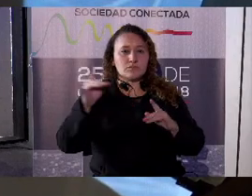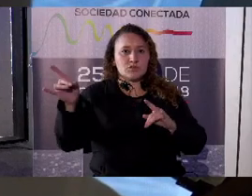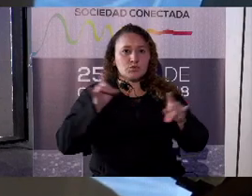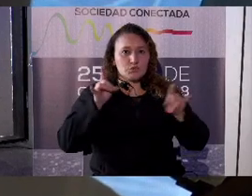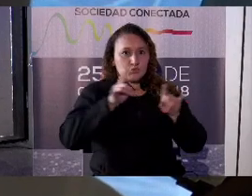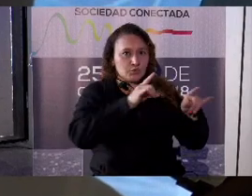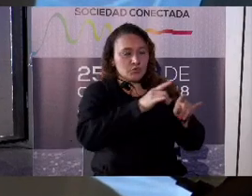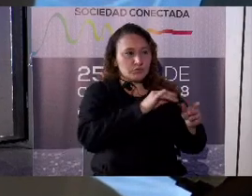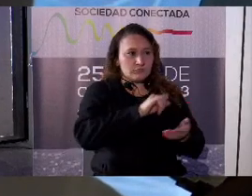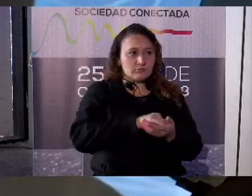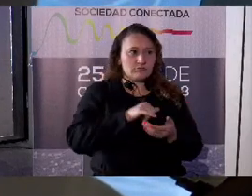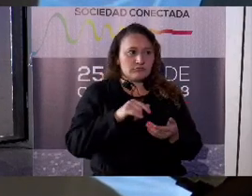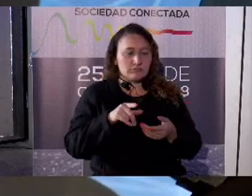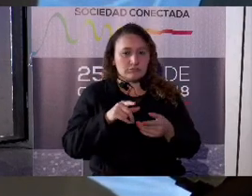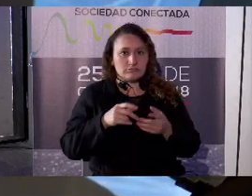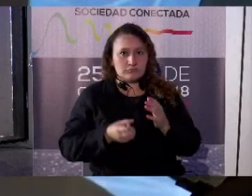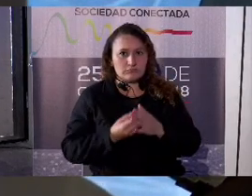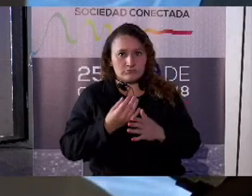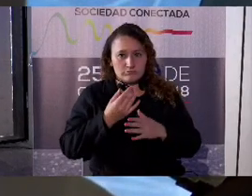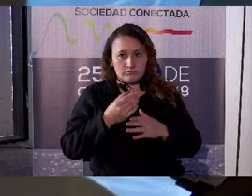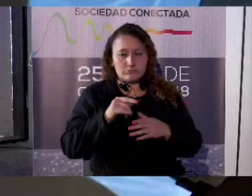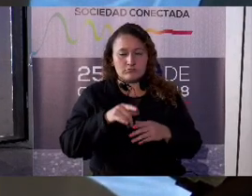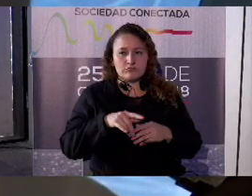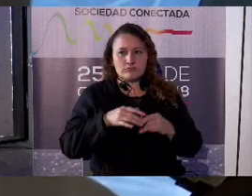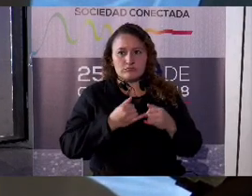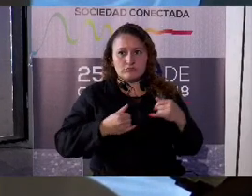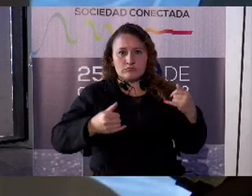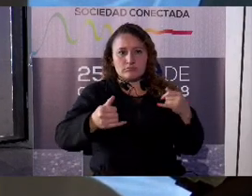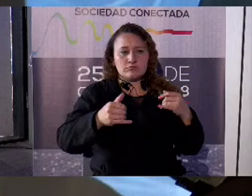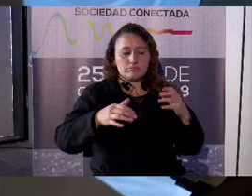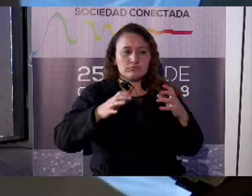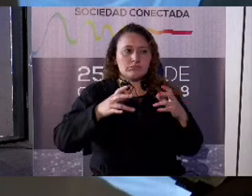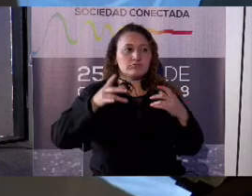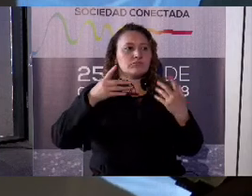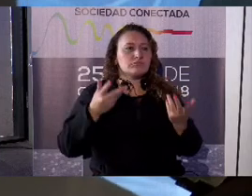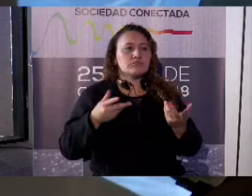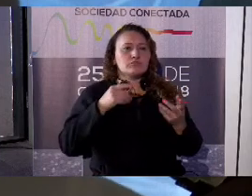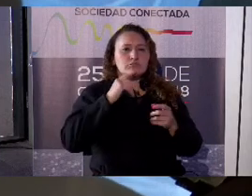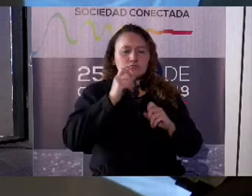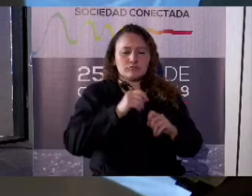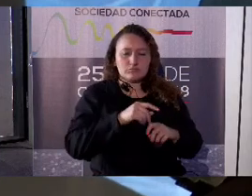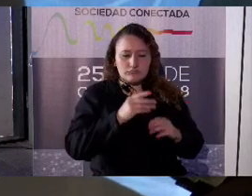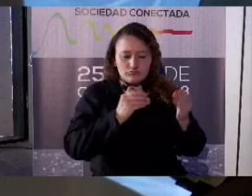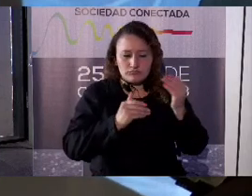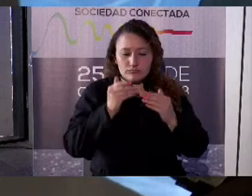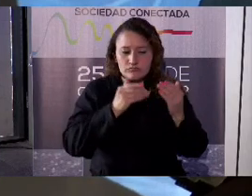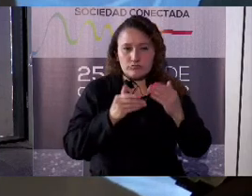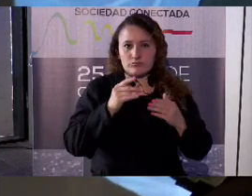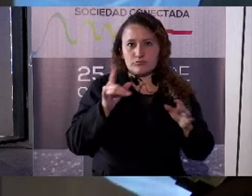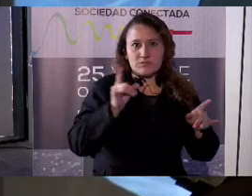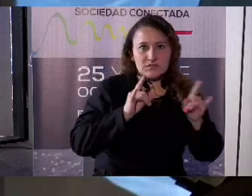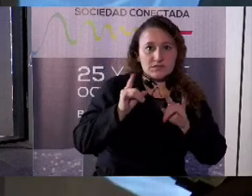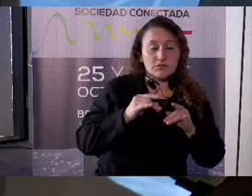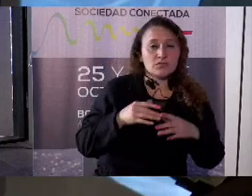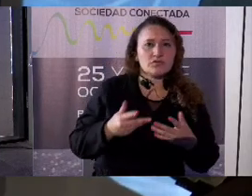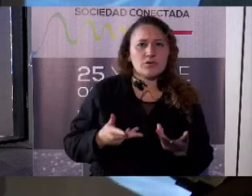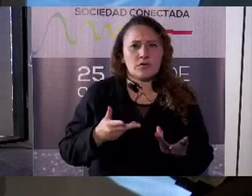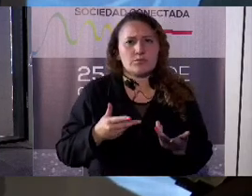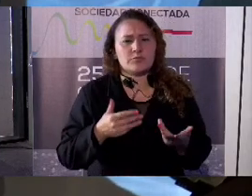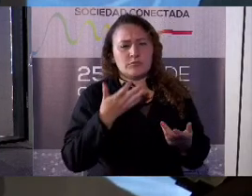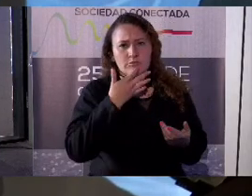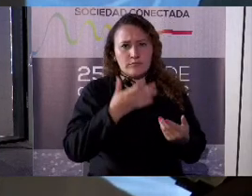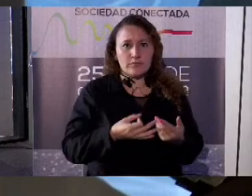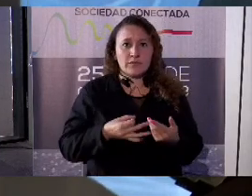puntos de la cadena productiva para diferentes activos estamos sando el comportamiento de esos sensores en tiempo real